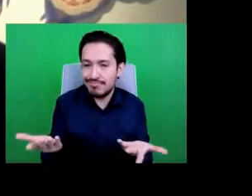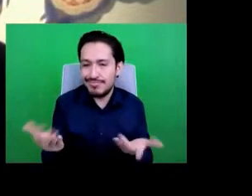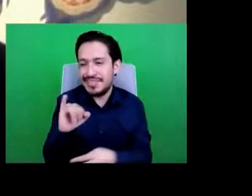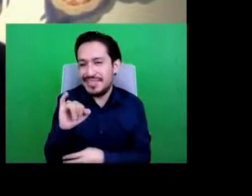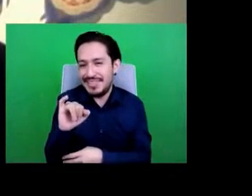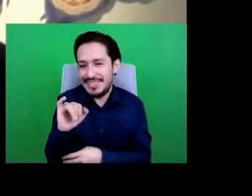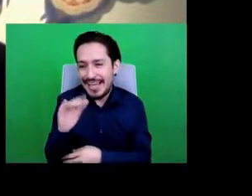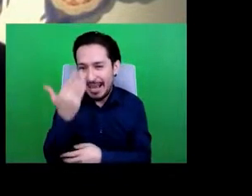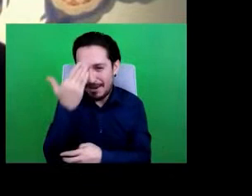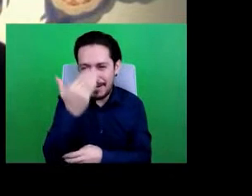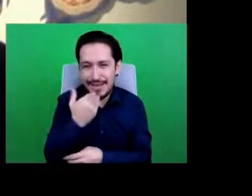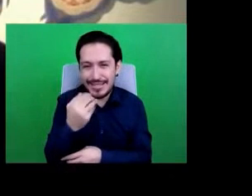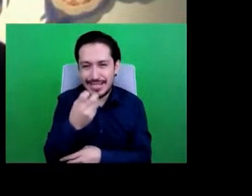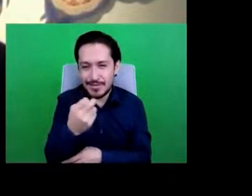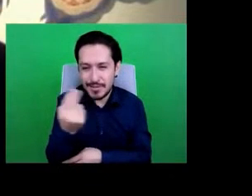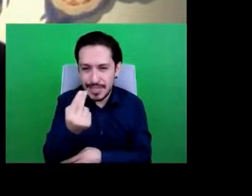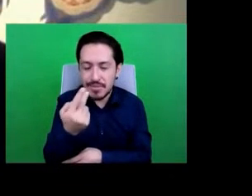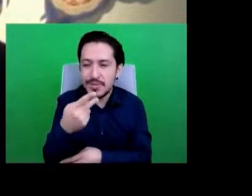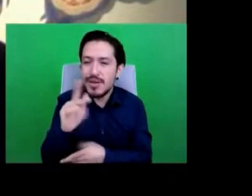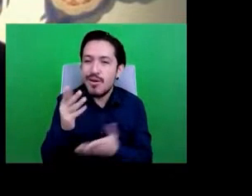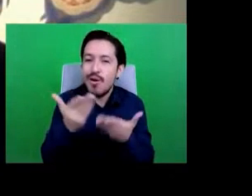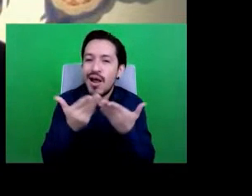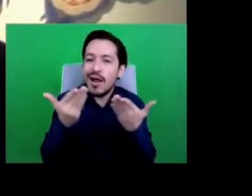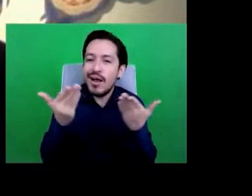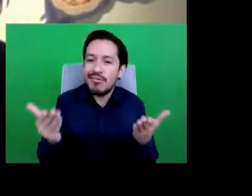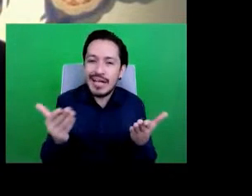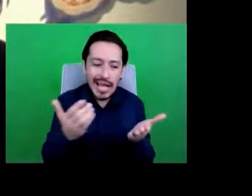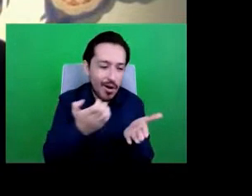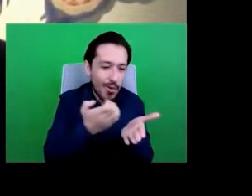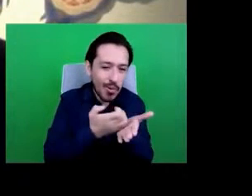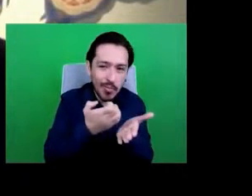está cambiando la economía